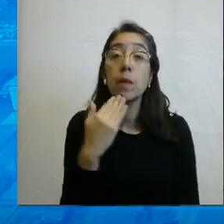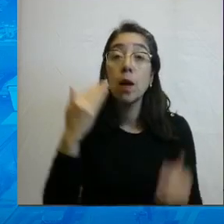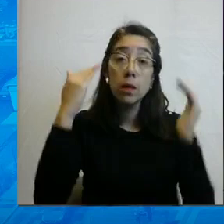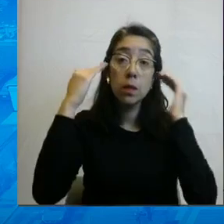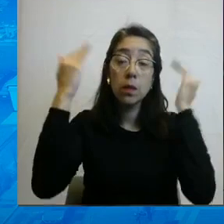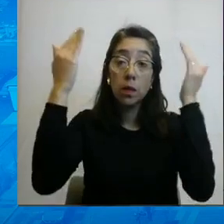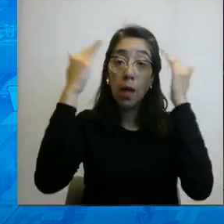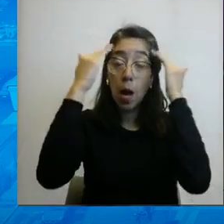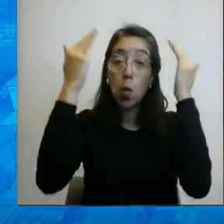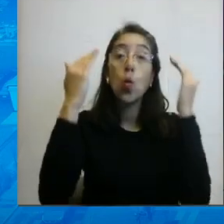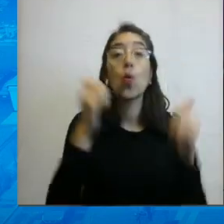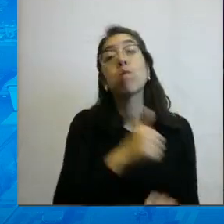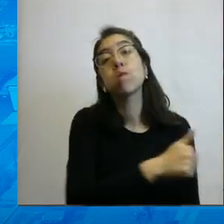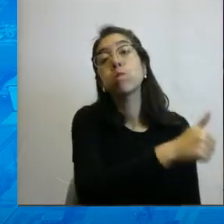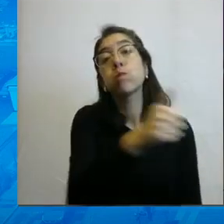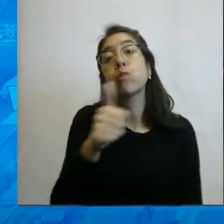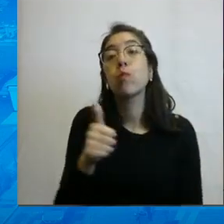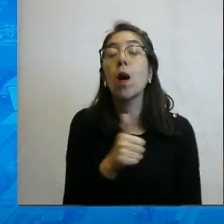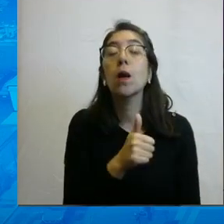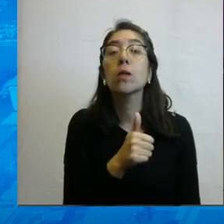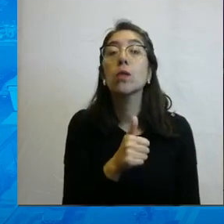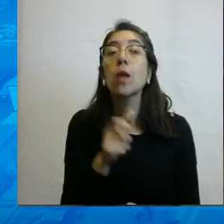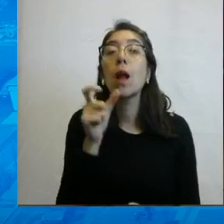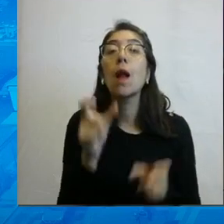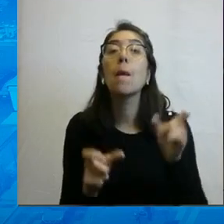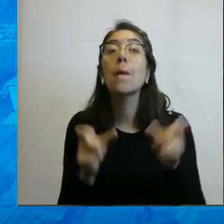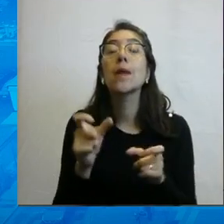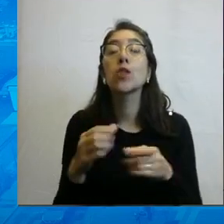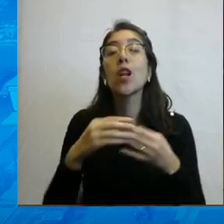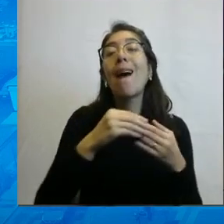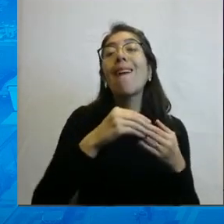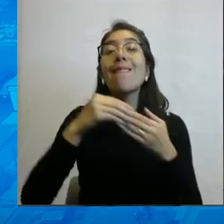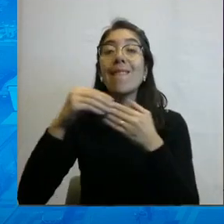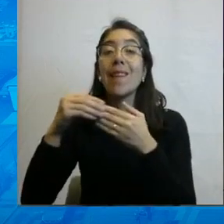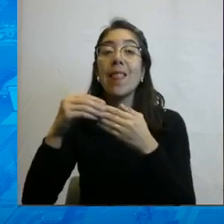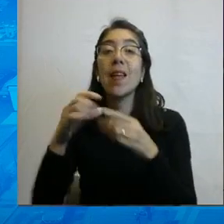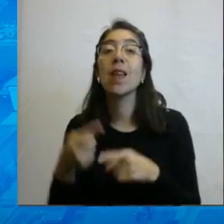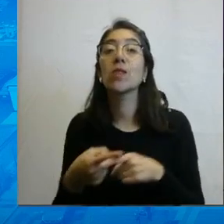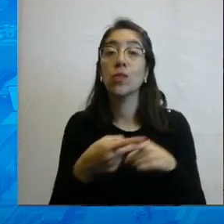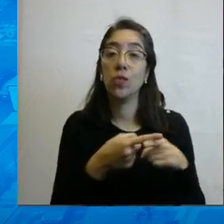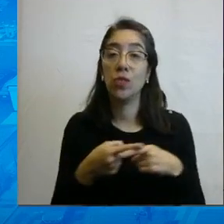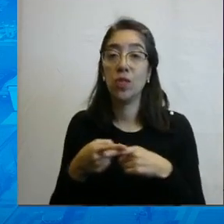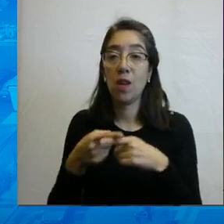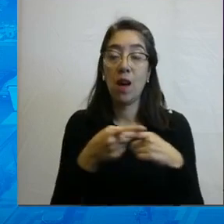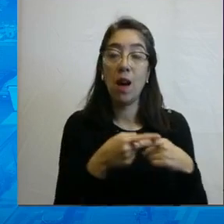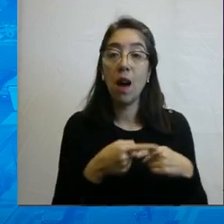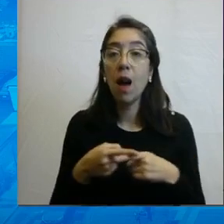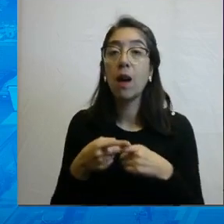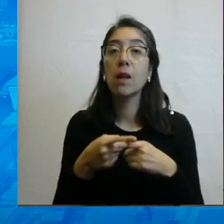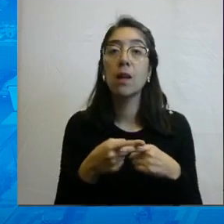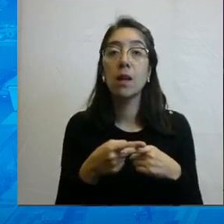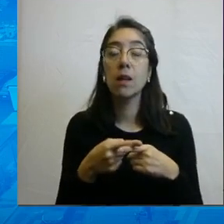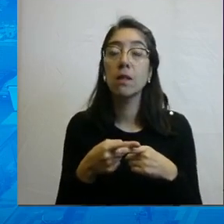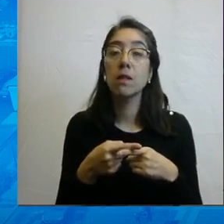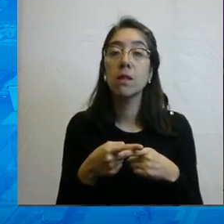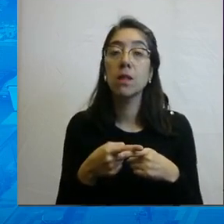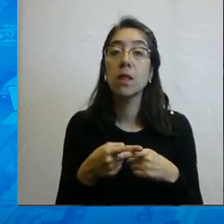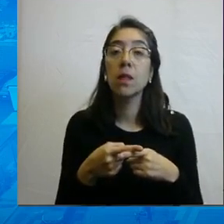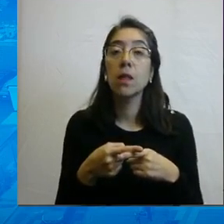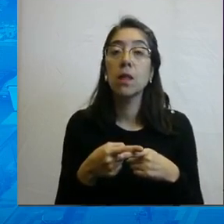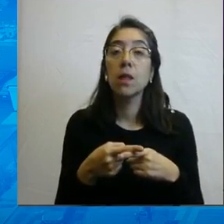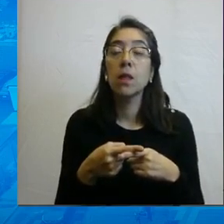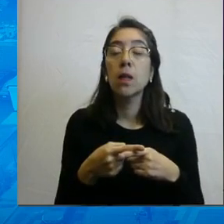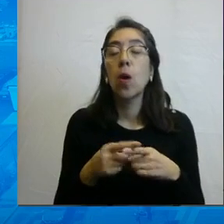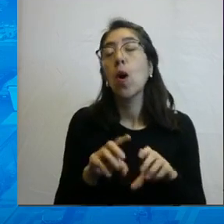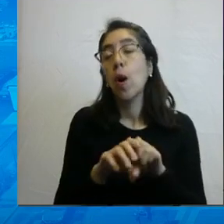sociales que estuvimos en la actividad con los colegas, así que me sumo al saludo de todos ustedes, colegas. Saludar a los dirigentes. Una buena información y un